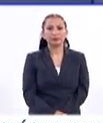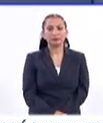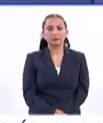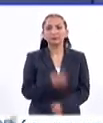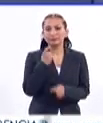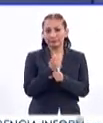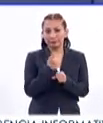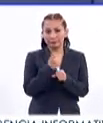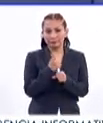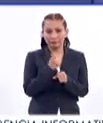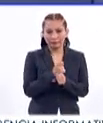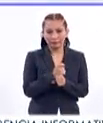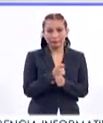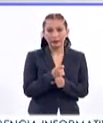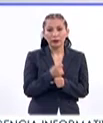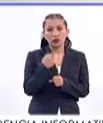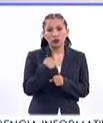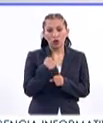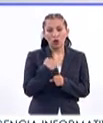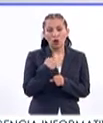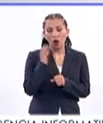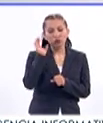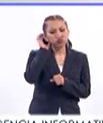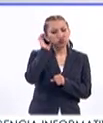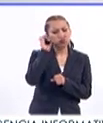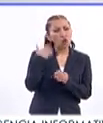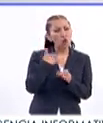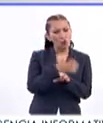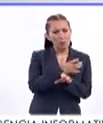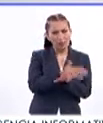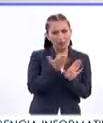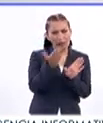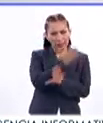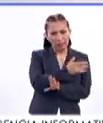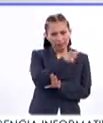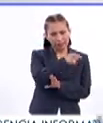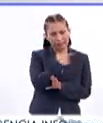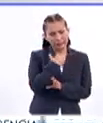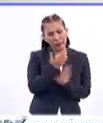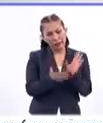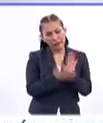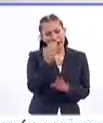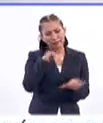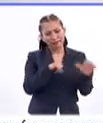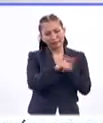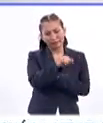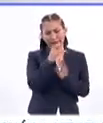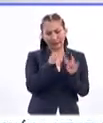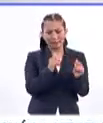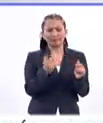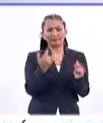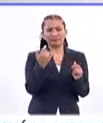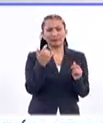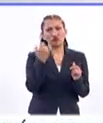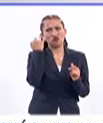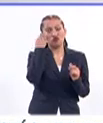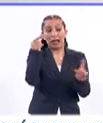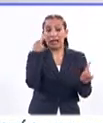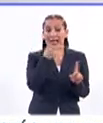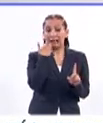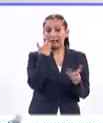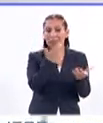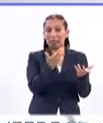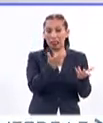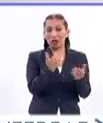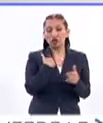Bueno, primero que nada, yo había escuchado que unos compañeros de generación antes que yo se habían ido de intercambio a Francia, entonces fue como mi propósito.